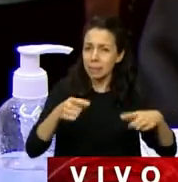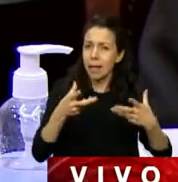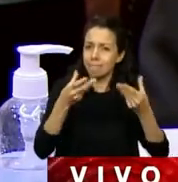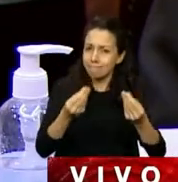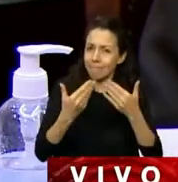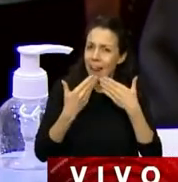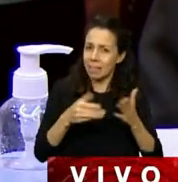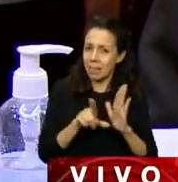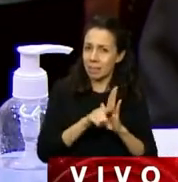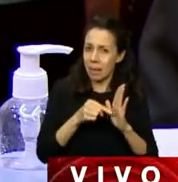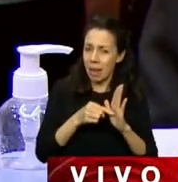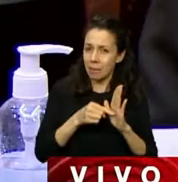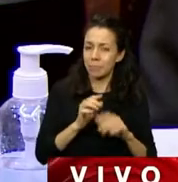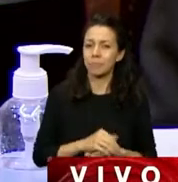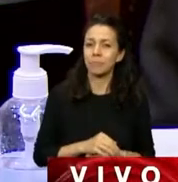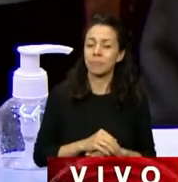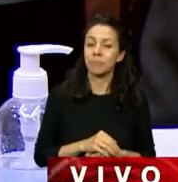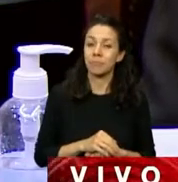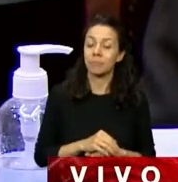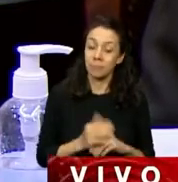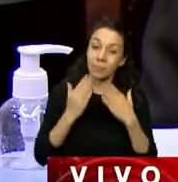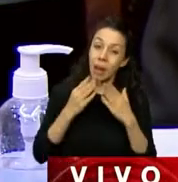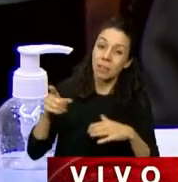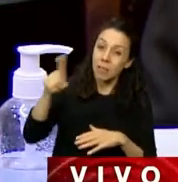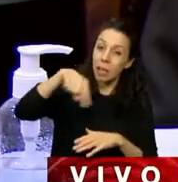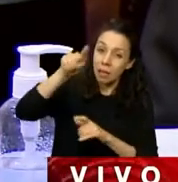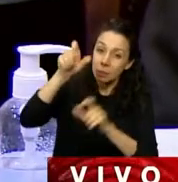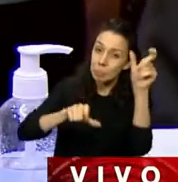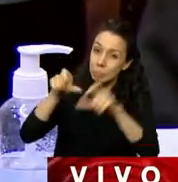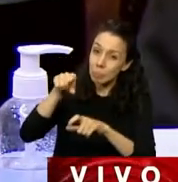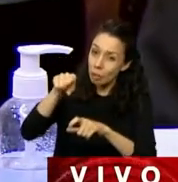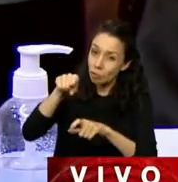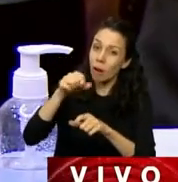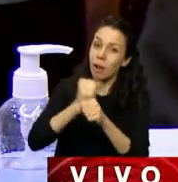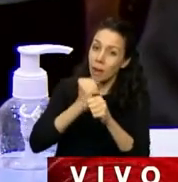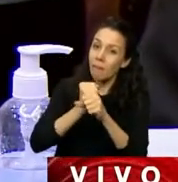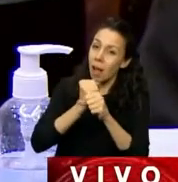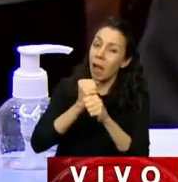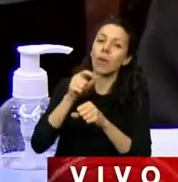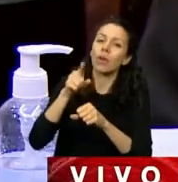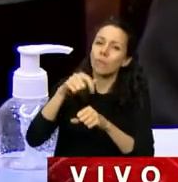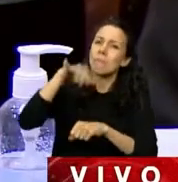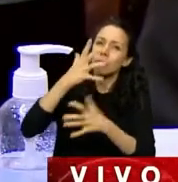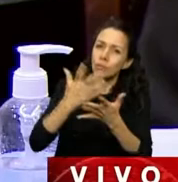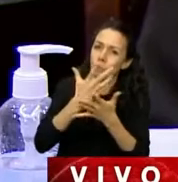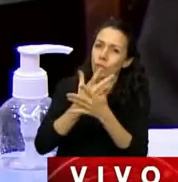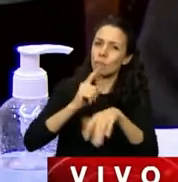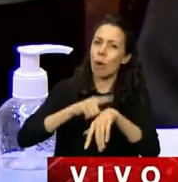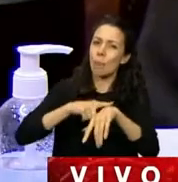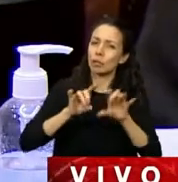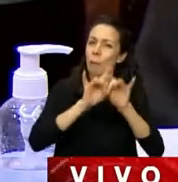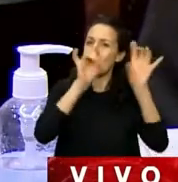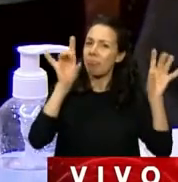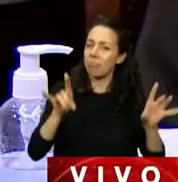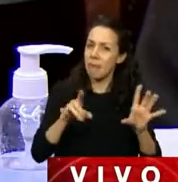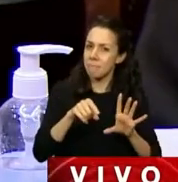dejar de mencionar que fueron ellos uno de los sectores más perjudicados durante la pandemia.